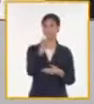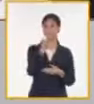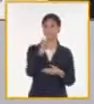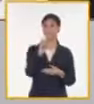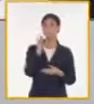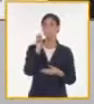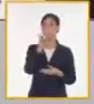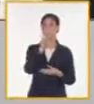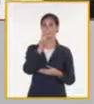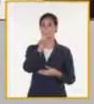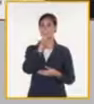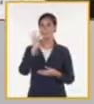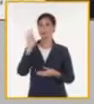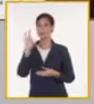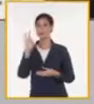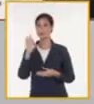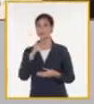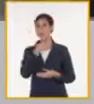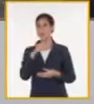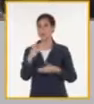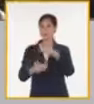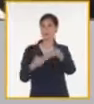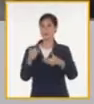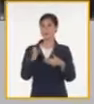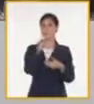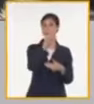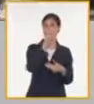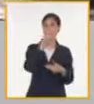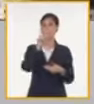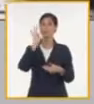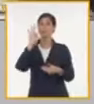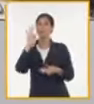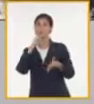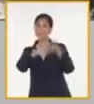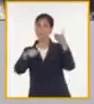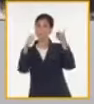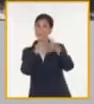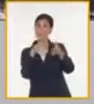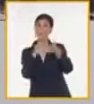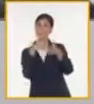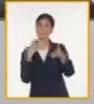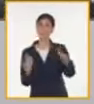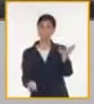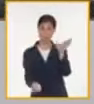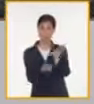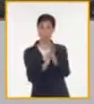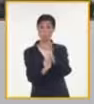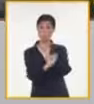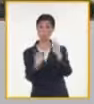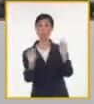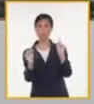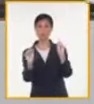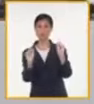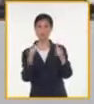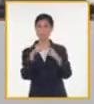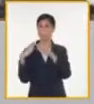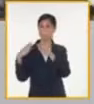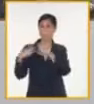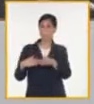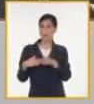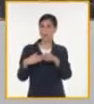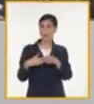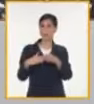de terror consumado infiltración planes de atentado ataqu contra embarcaciones ataqu contra